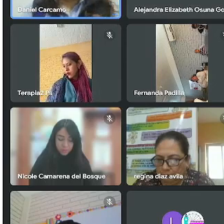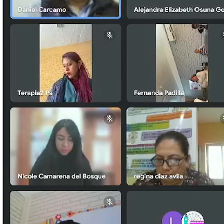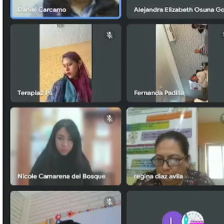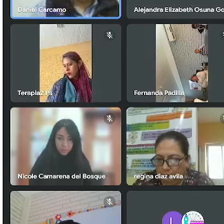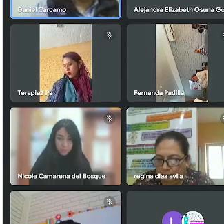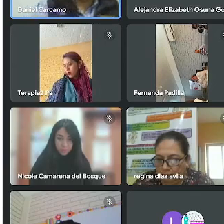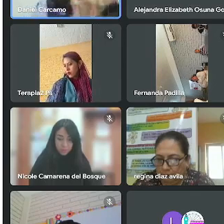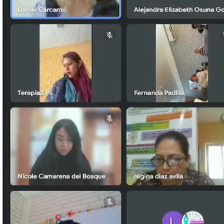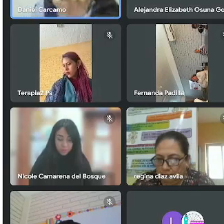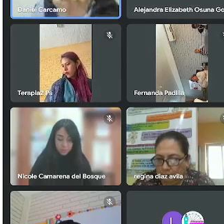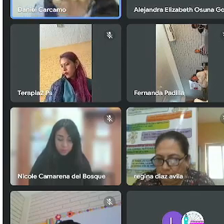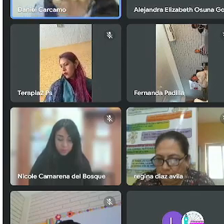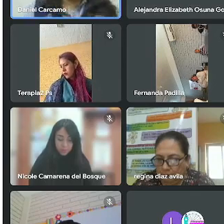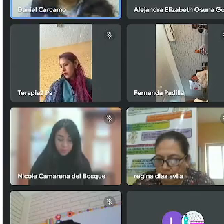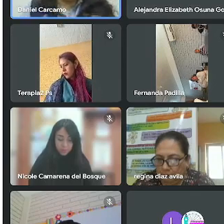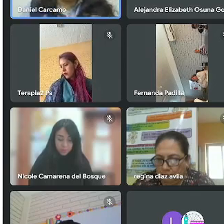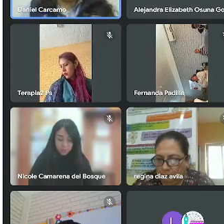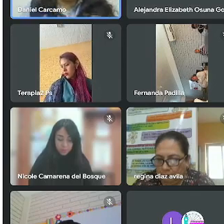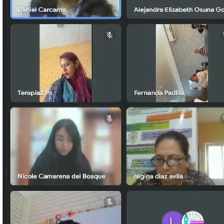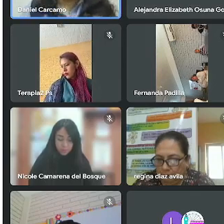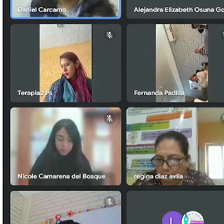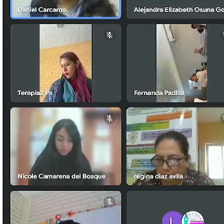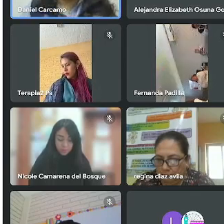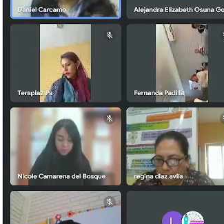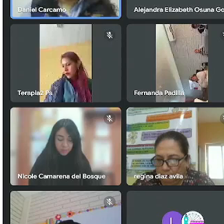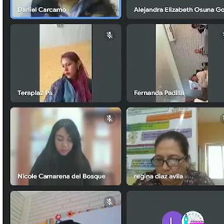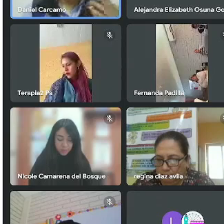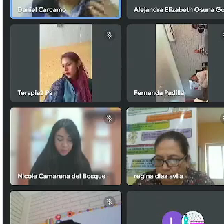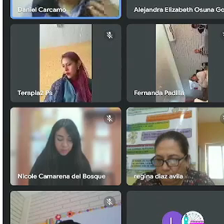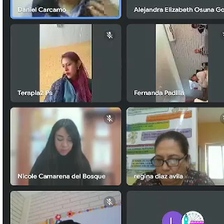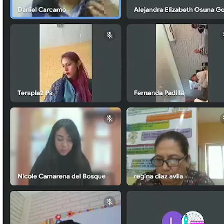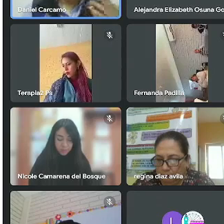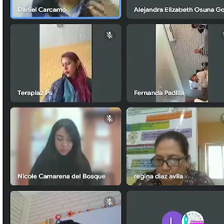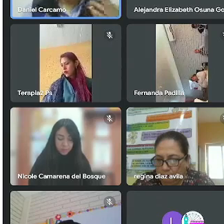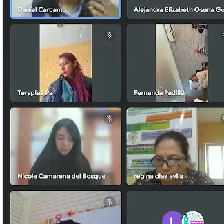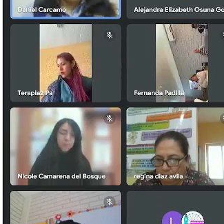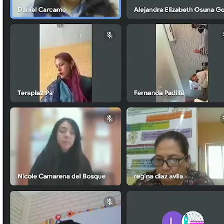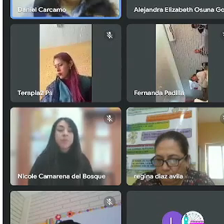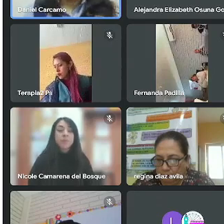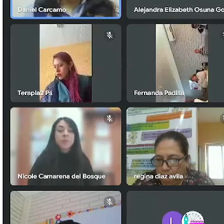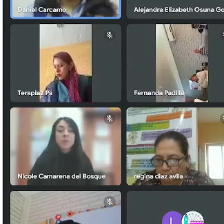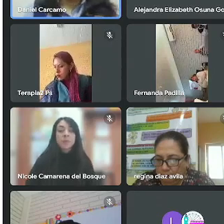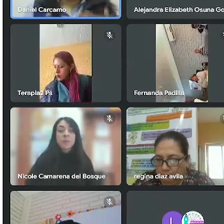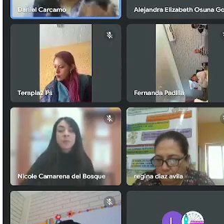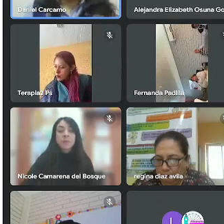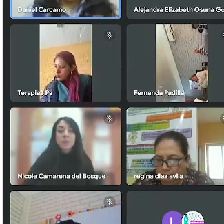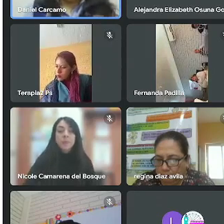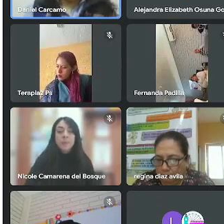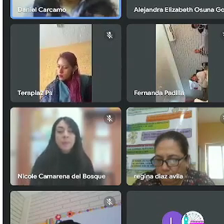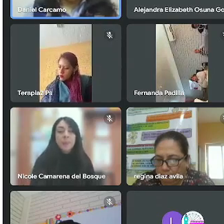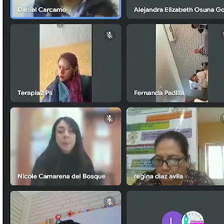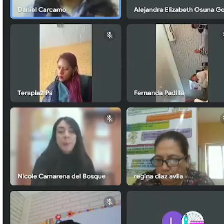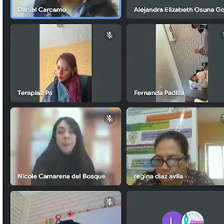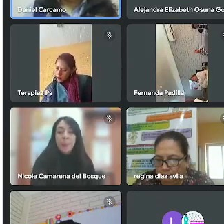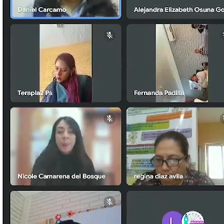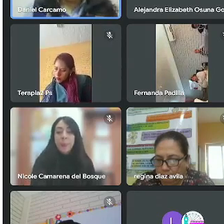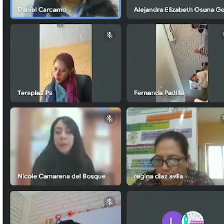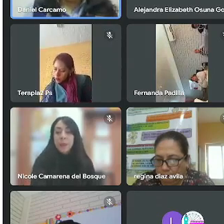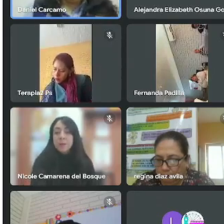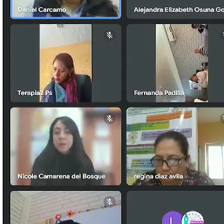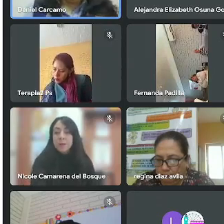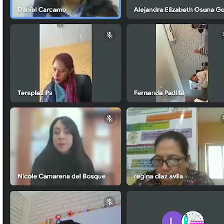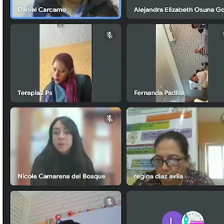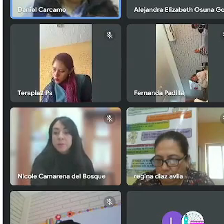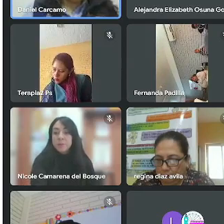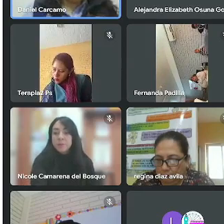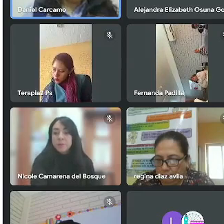2 veces al mes, pero con un periodo mínimo de 21 días. ¿Puede pasar esto? ¿Se considera normal? Sí. Incluso puede